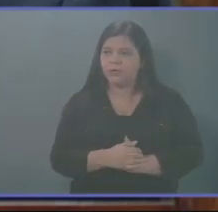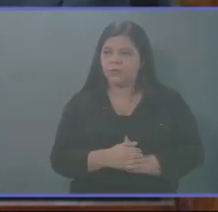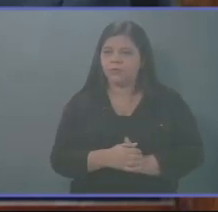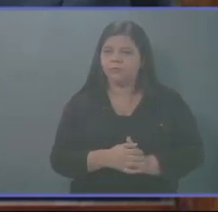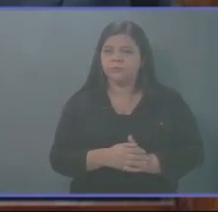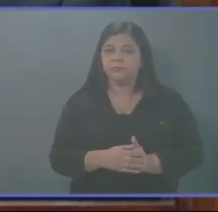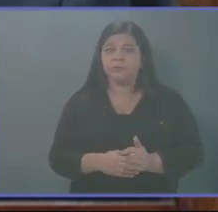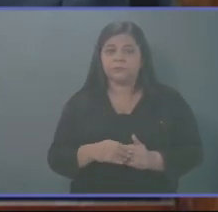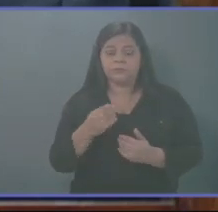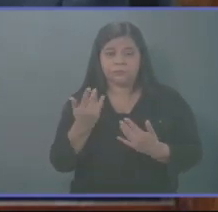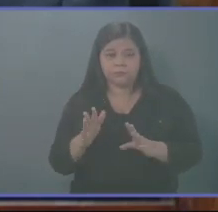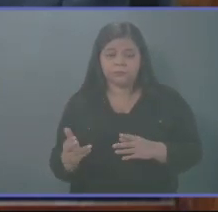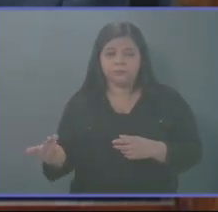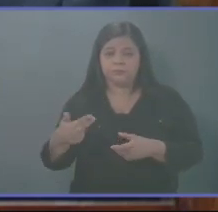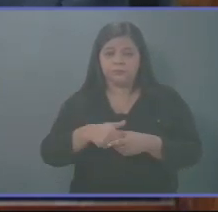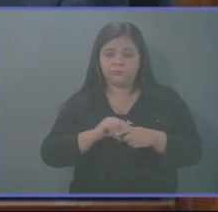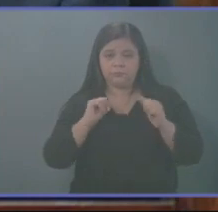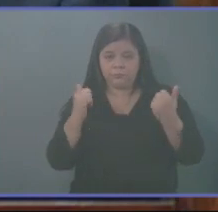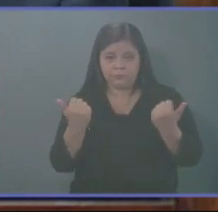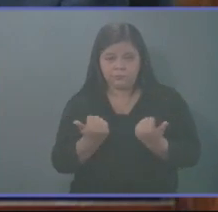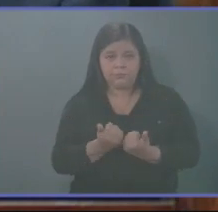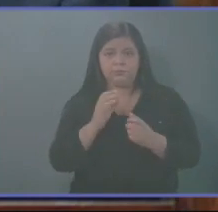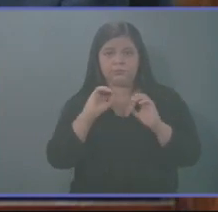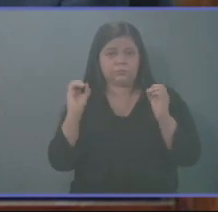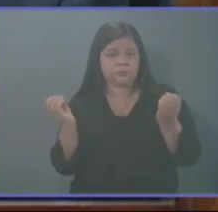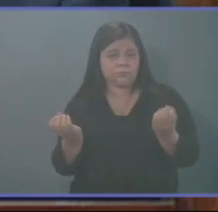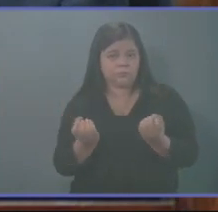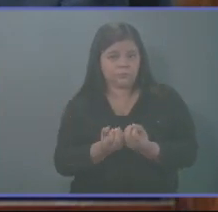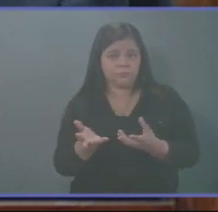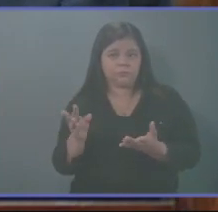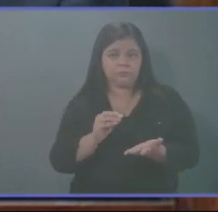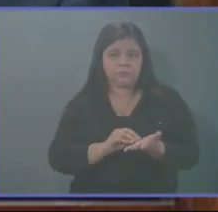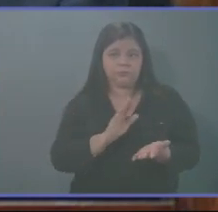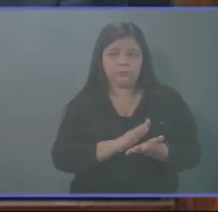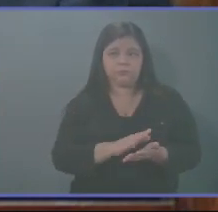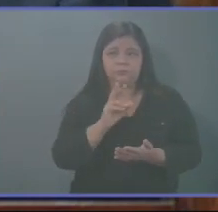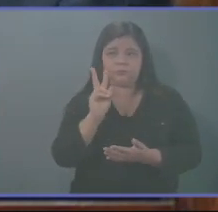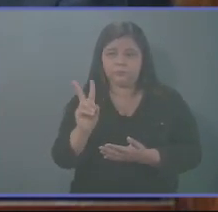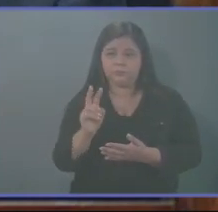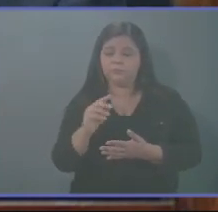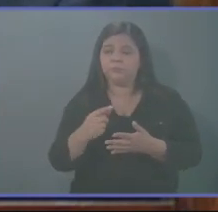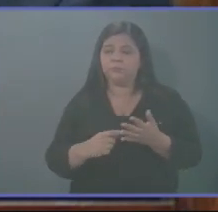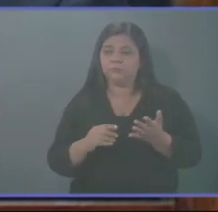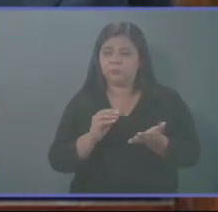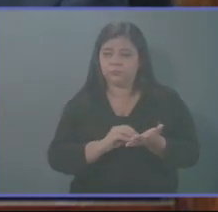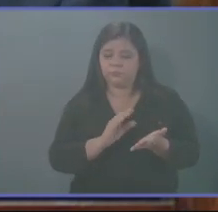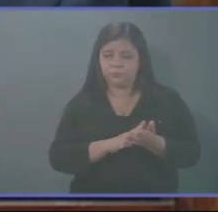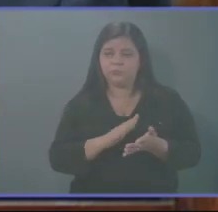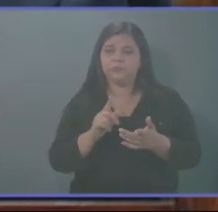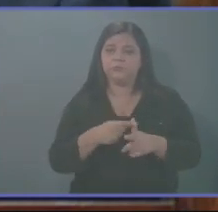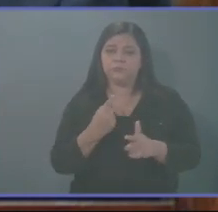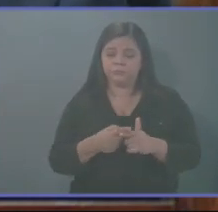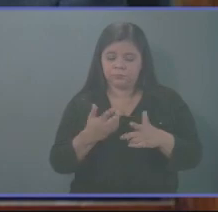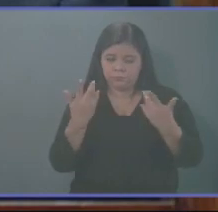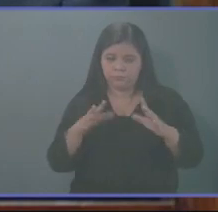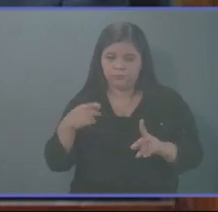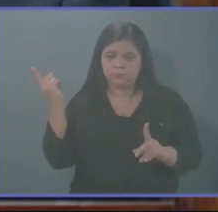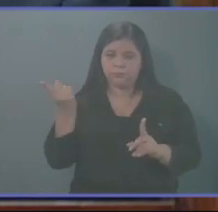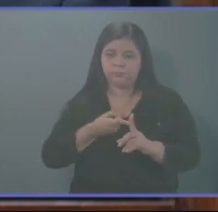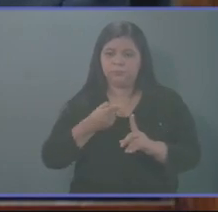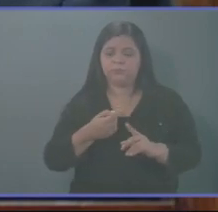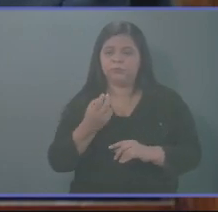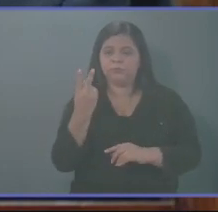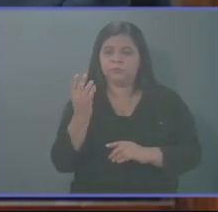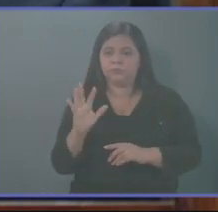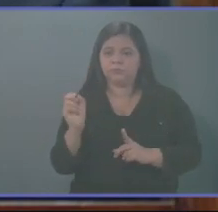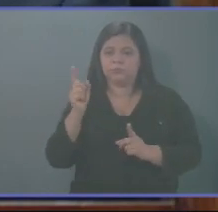que tomase parte en las asociaciones u organizaciones indicadas en el apartado 2 de la presente disposición será penado con prisión de